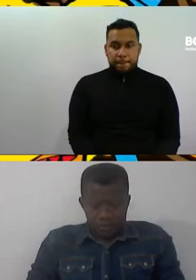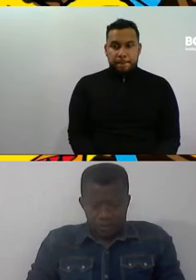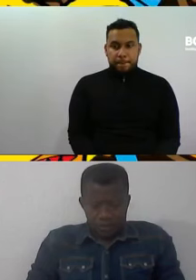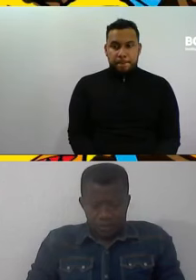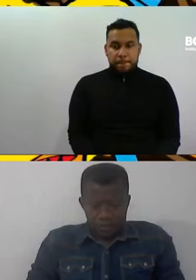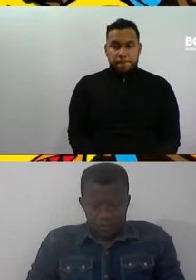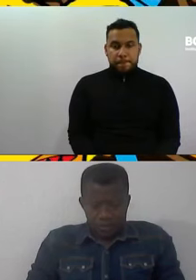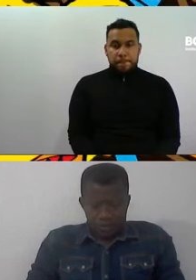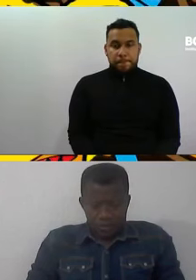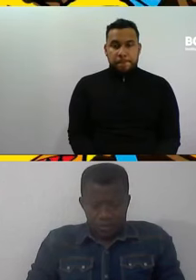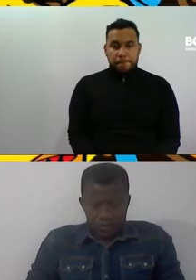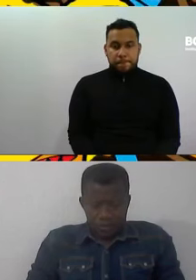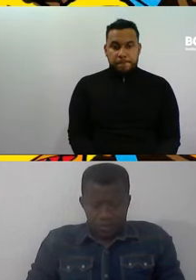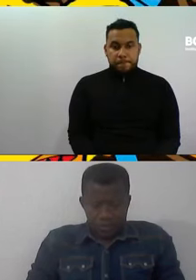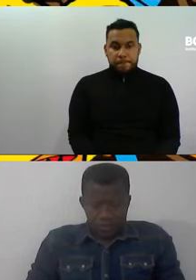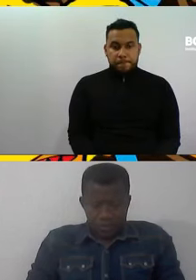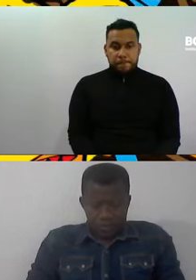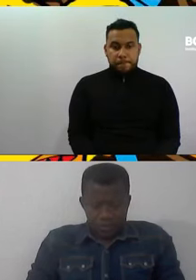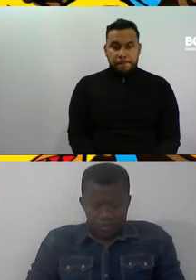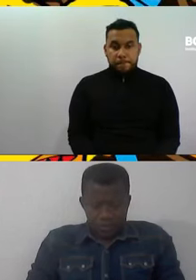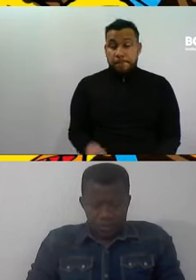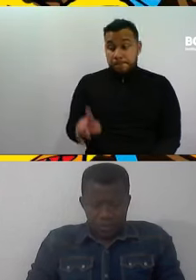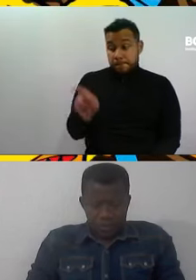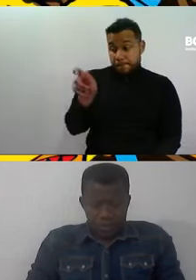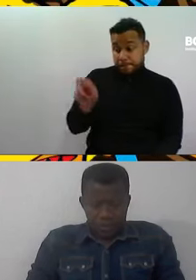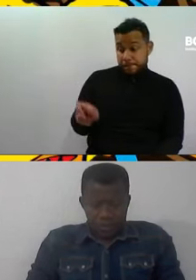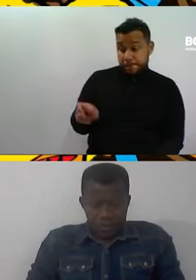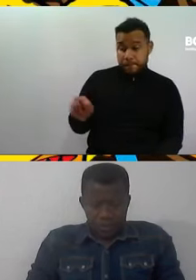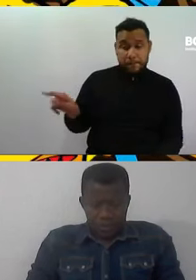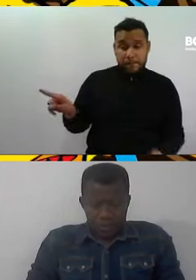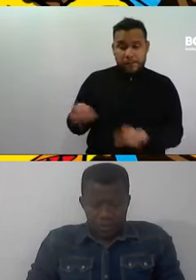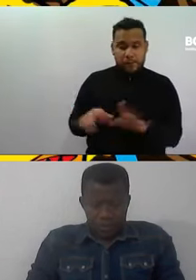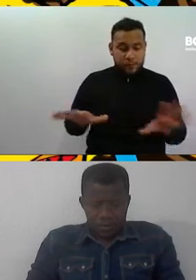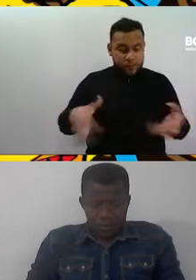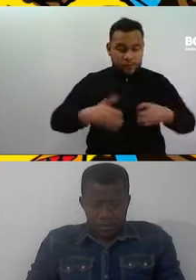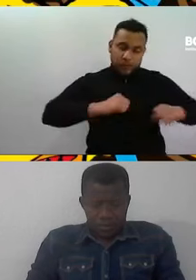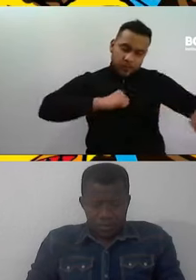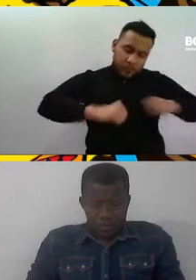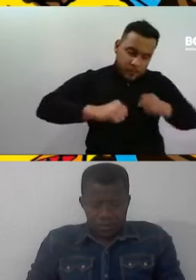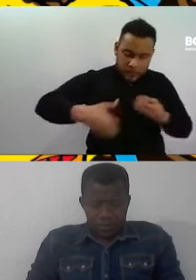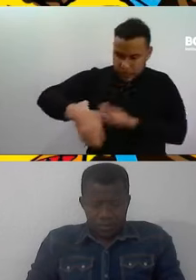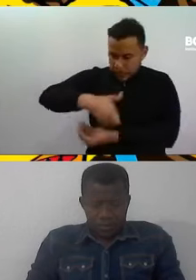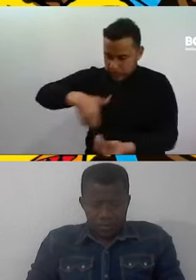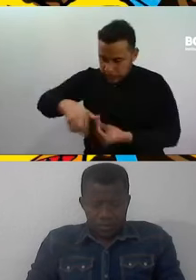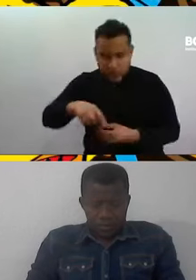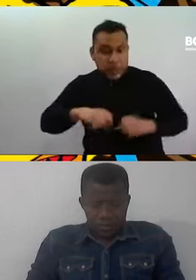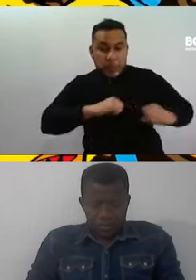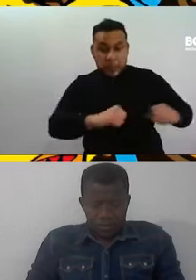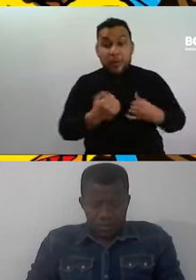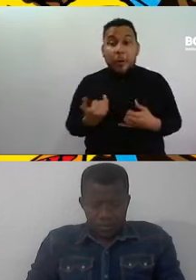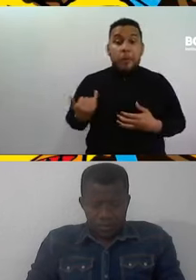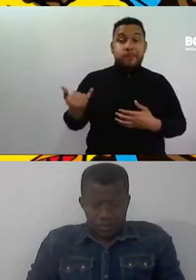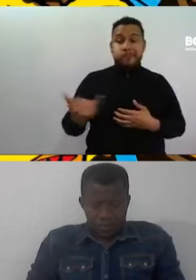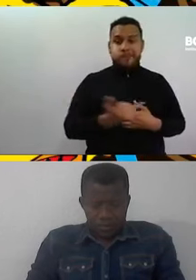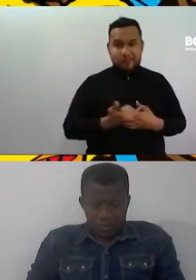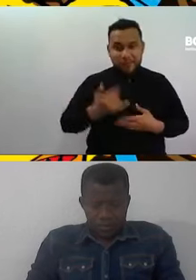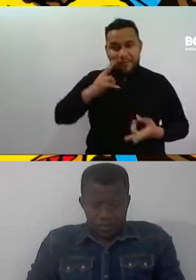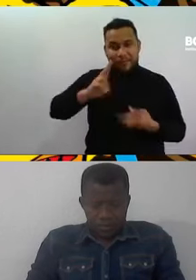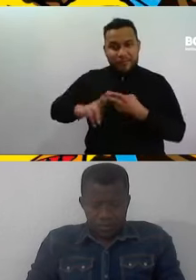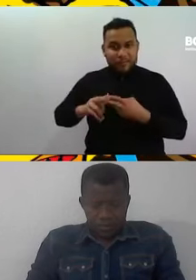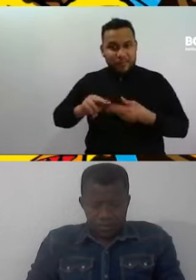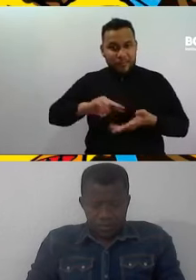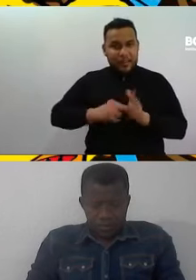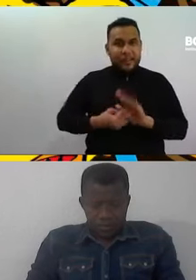y cada uno de los movimientos palenqueros, porque desde allí nosotros conocimos lo que es el